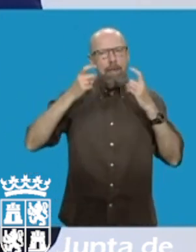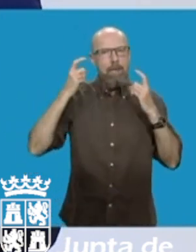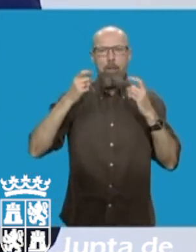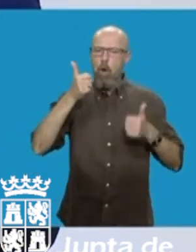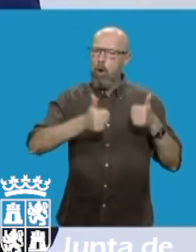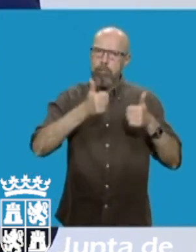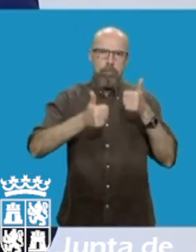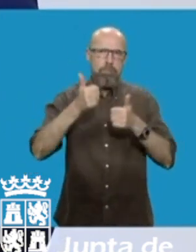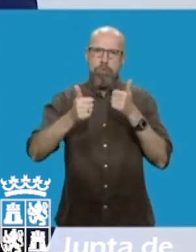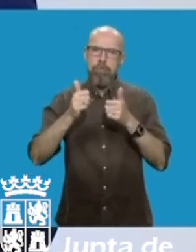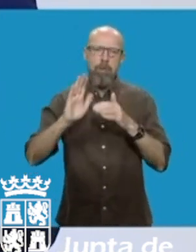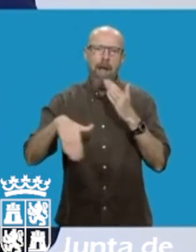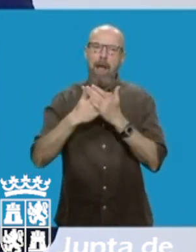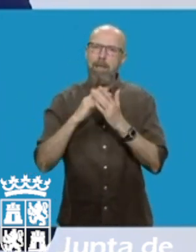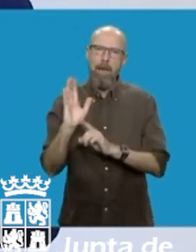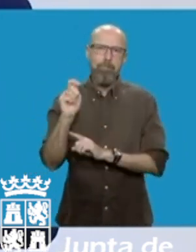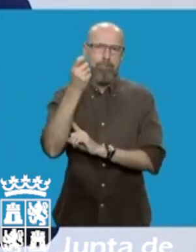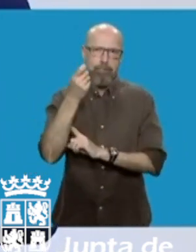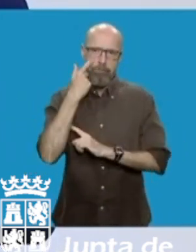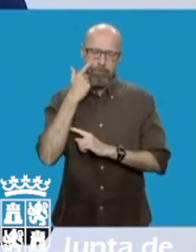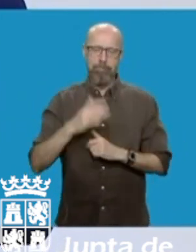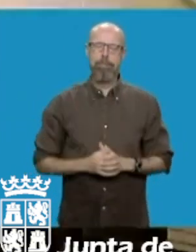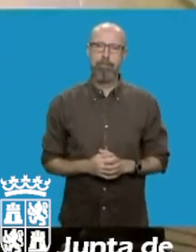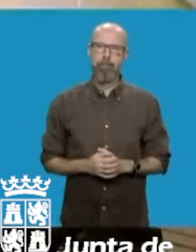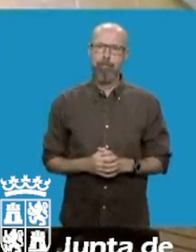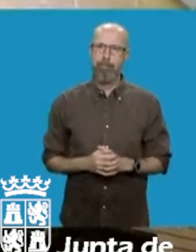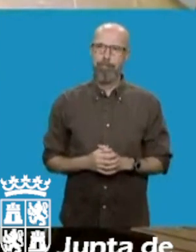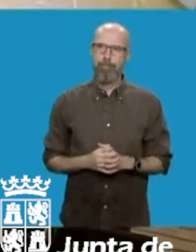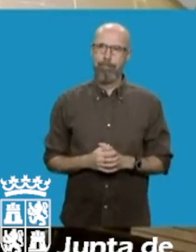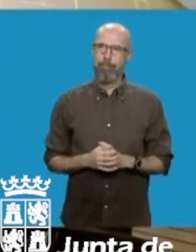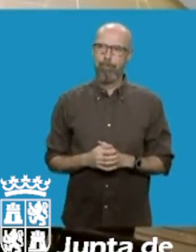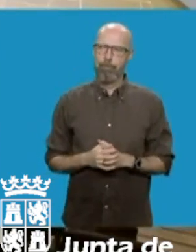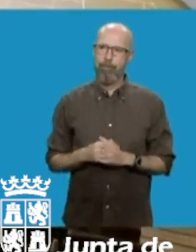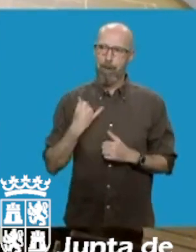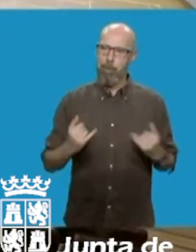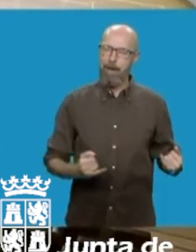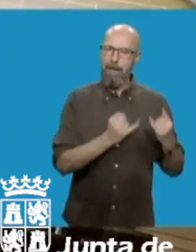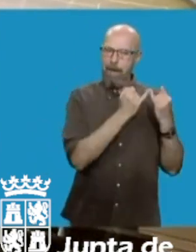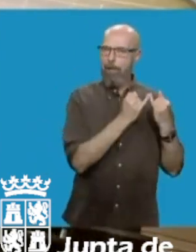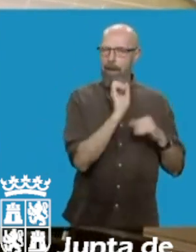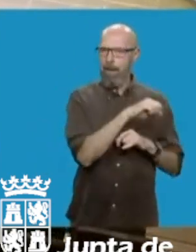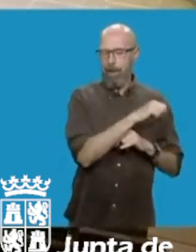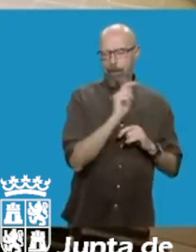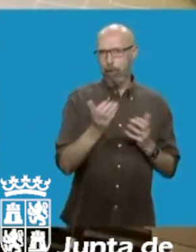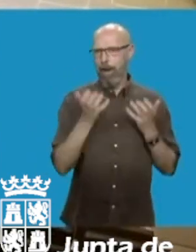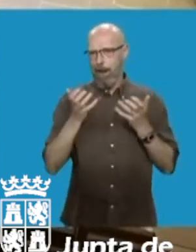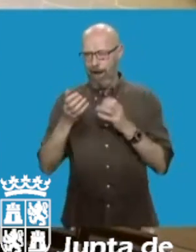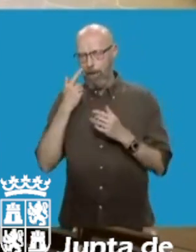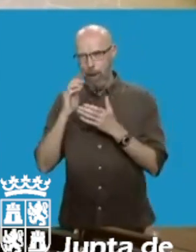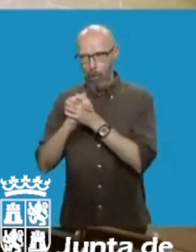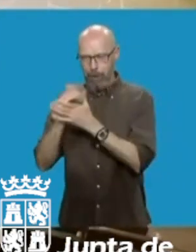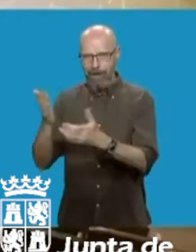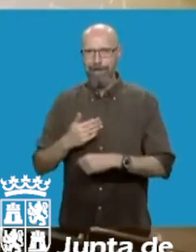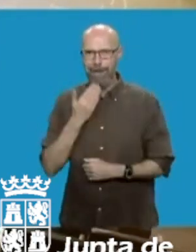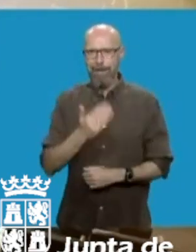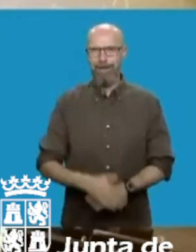para llegar a buen puerto e intentar pasar la eliminatoria. Y a romper la estadística con Tenerife, ¿eh? Eso así es, que vamos a intentar. Muchísima suerte y enhorabuena. Gracias